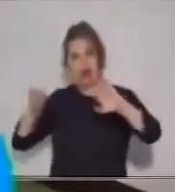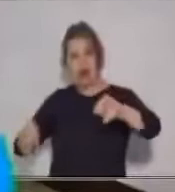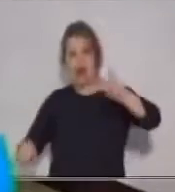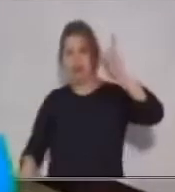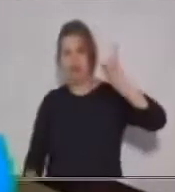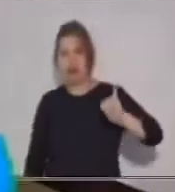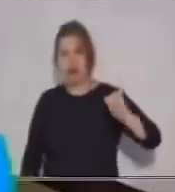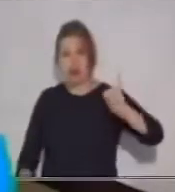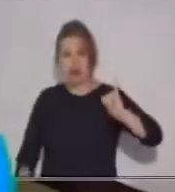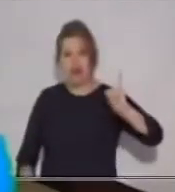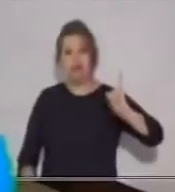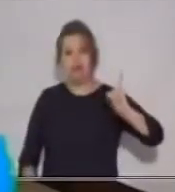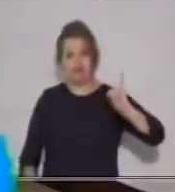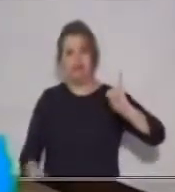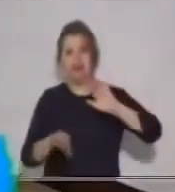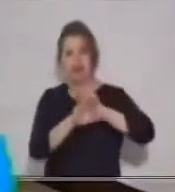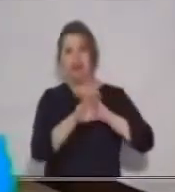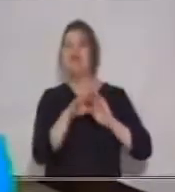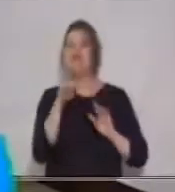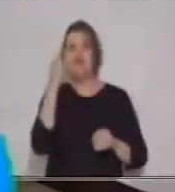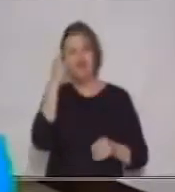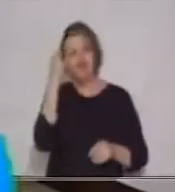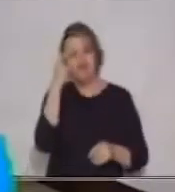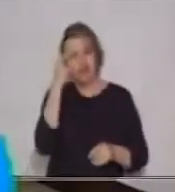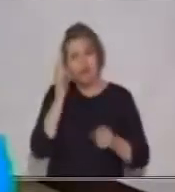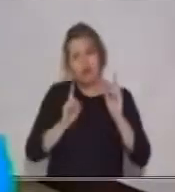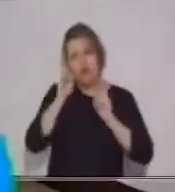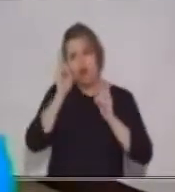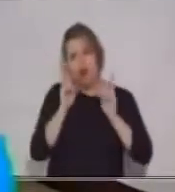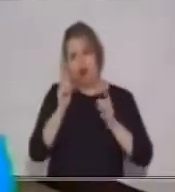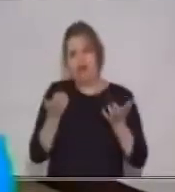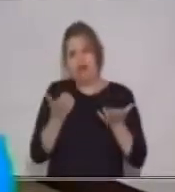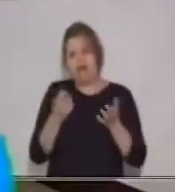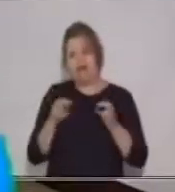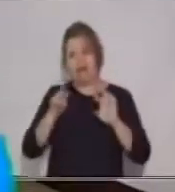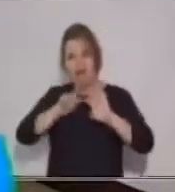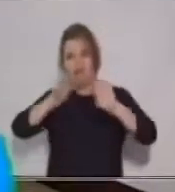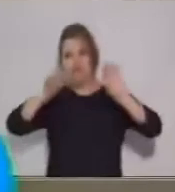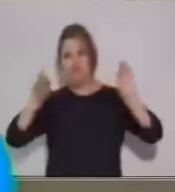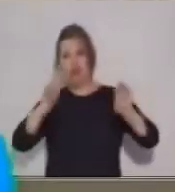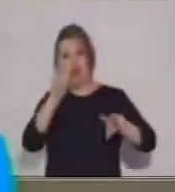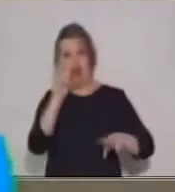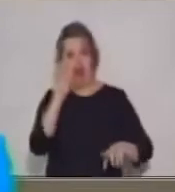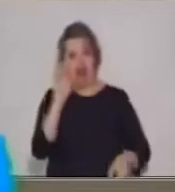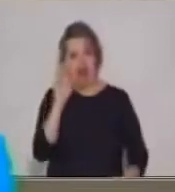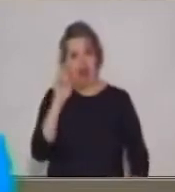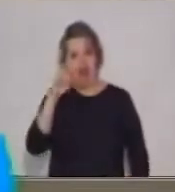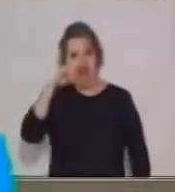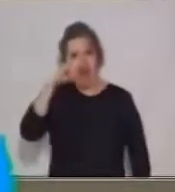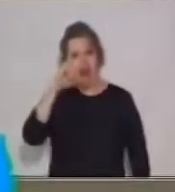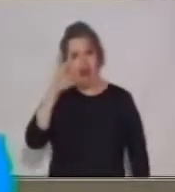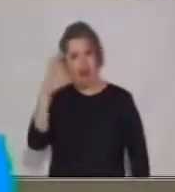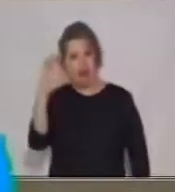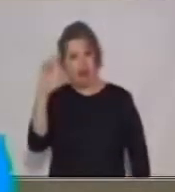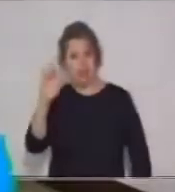¿Sí? Determinemos los valores. Primero el vértice. El vértice está aquí en el origen.